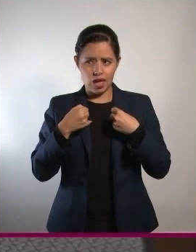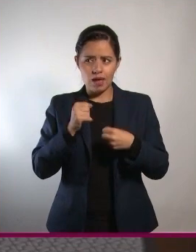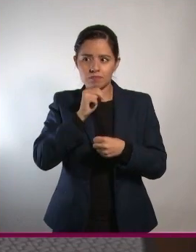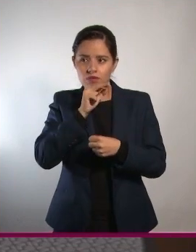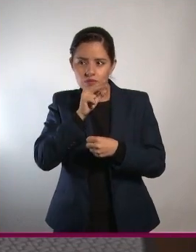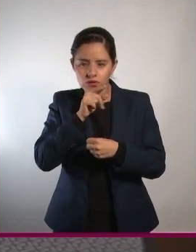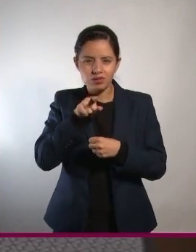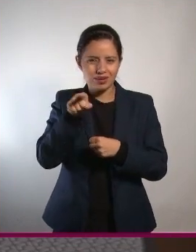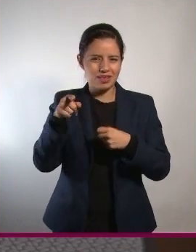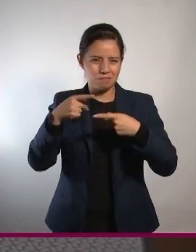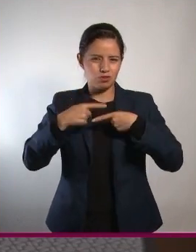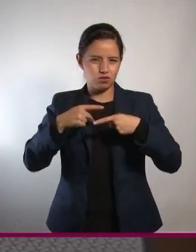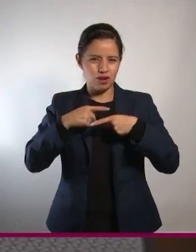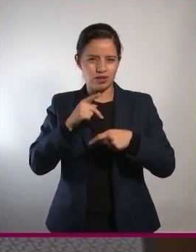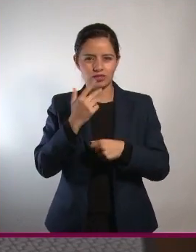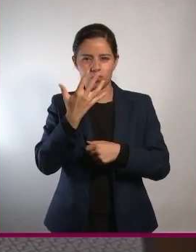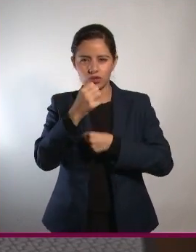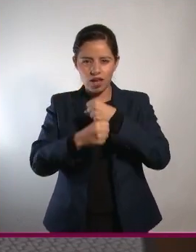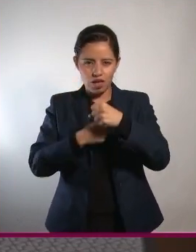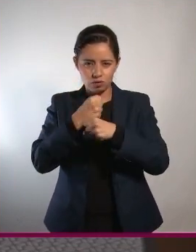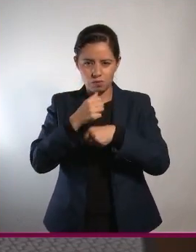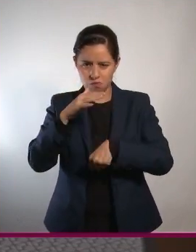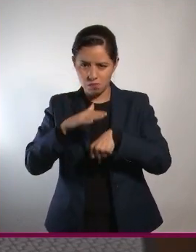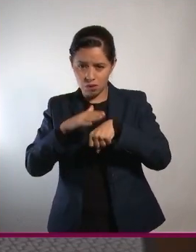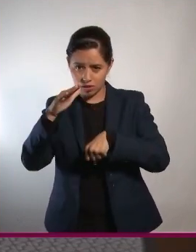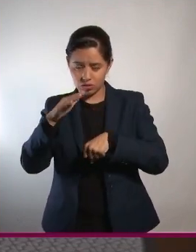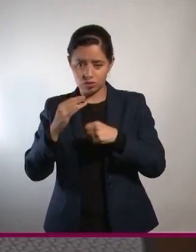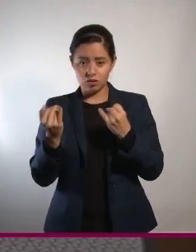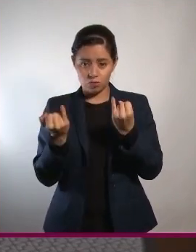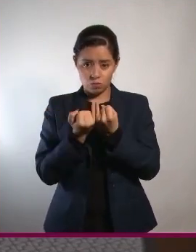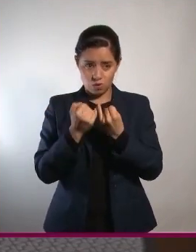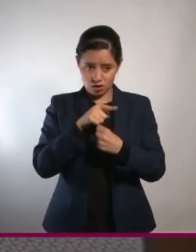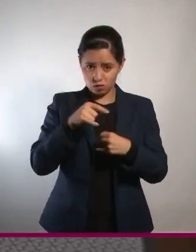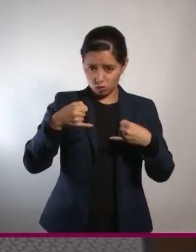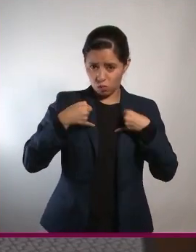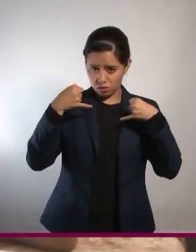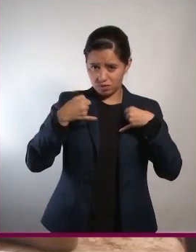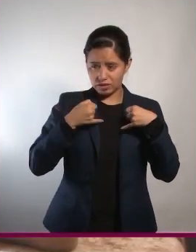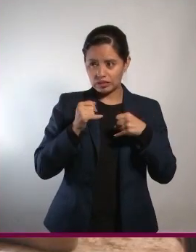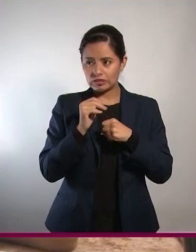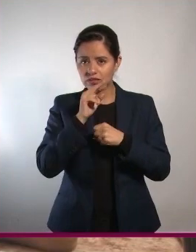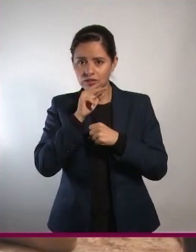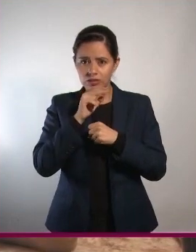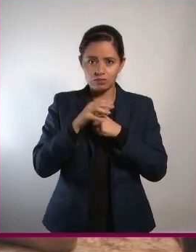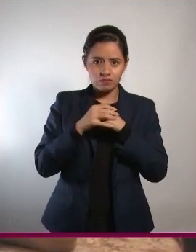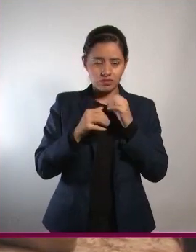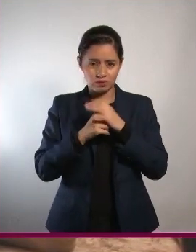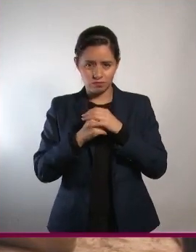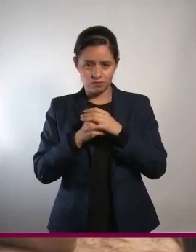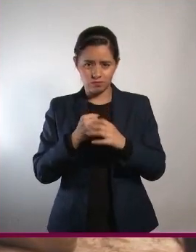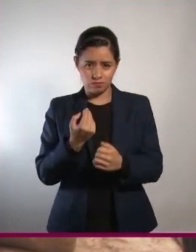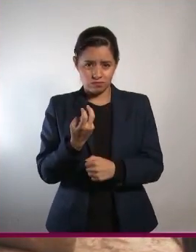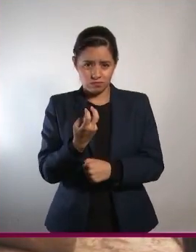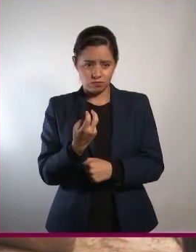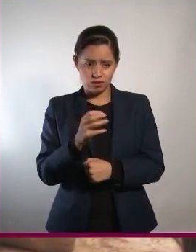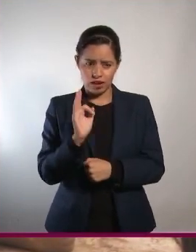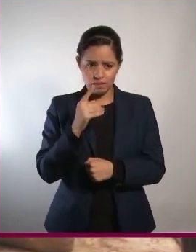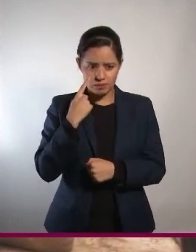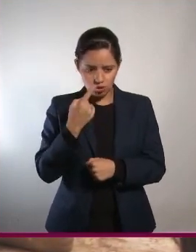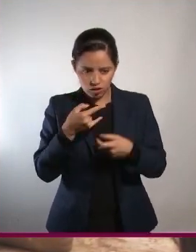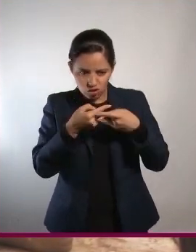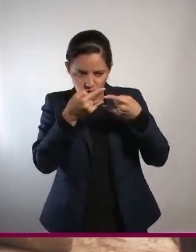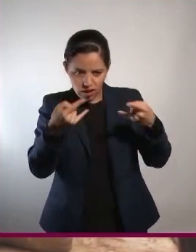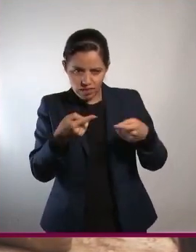mayores de 50 años? ¿Se han visto casos graves de personas menores de 20 años? Niños y jóvenes pueden contagiarse de